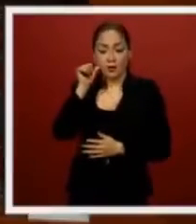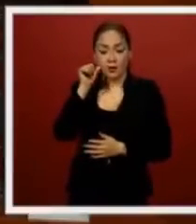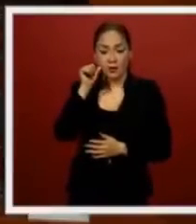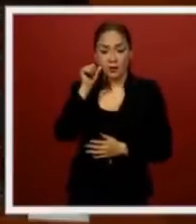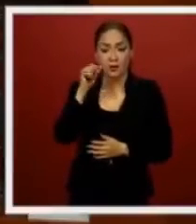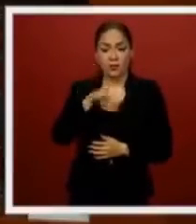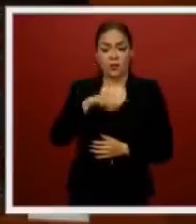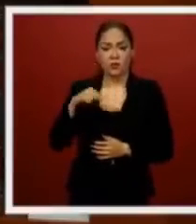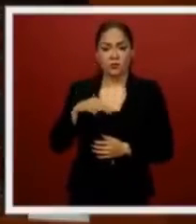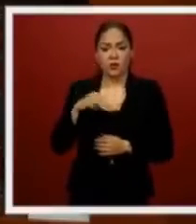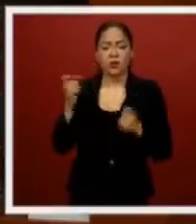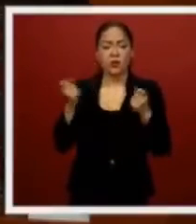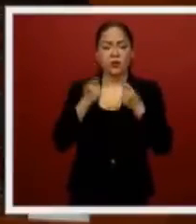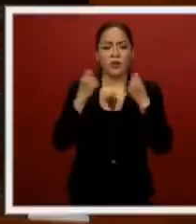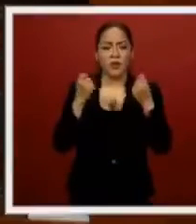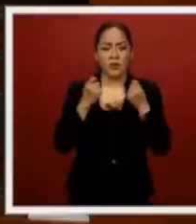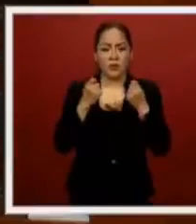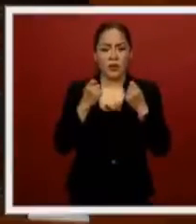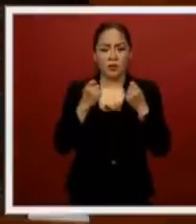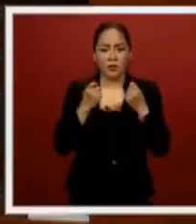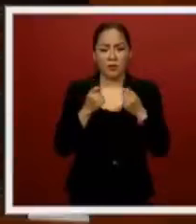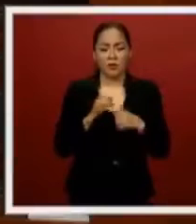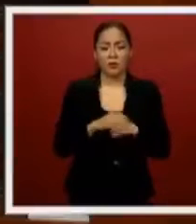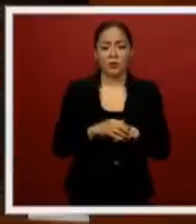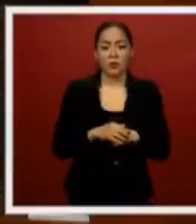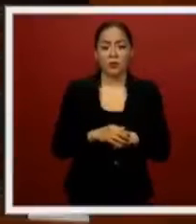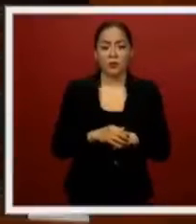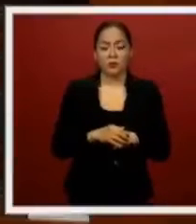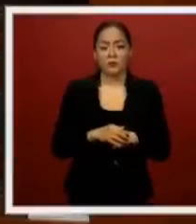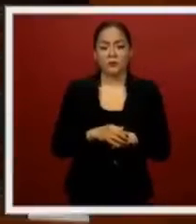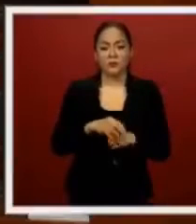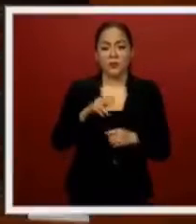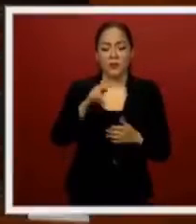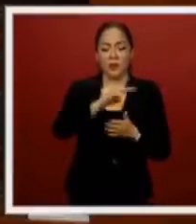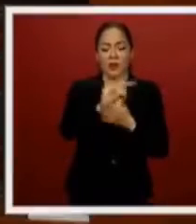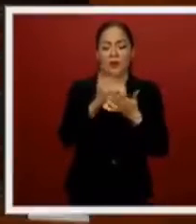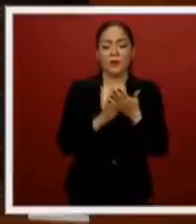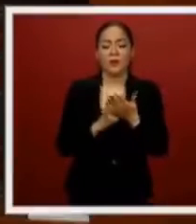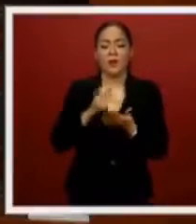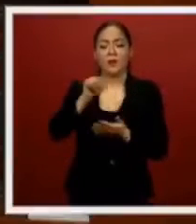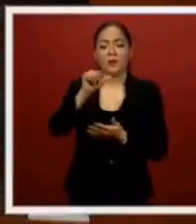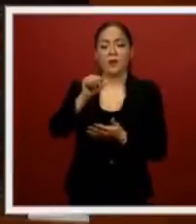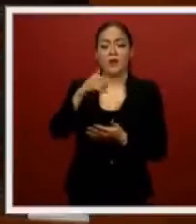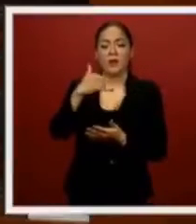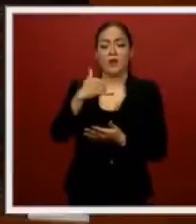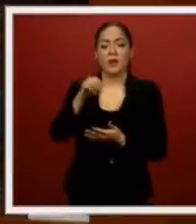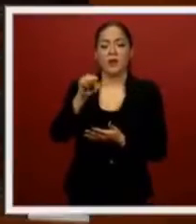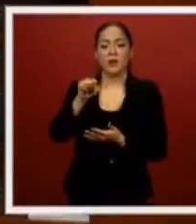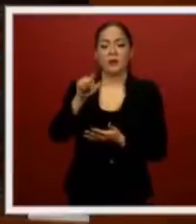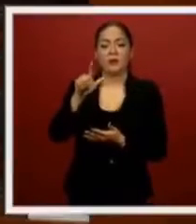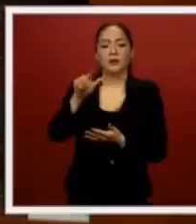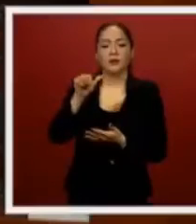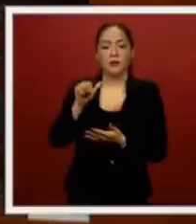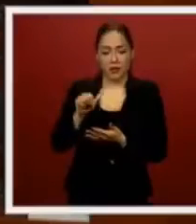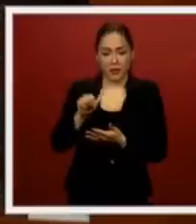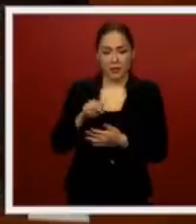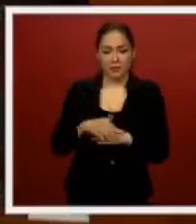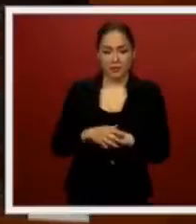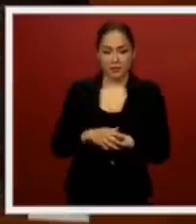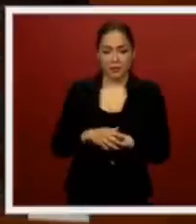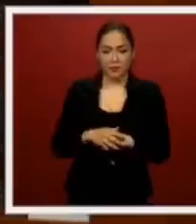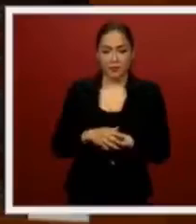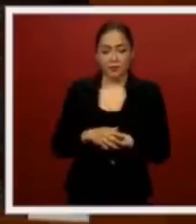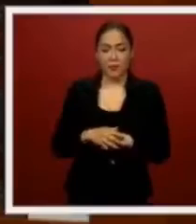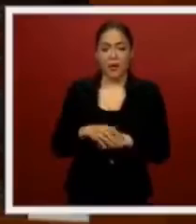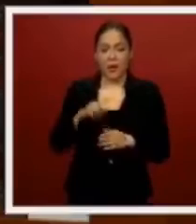celebrando la declaración del Plan de Ayala. El Plan de Ayala que se proclama en Ayoxustla de Zapata, el